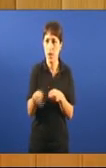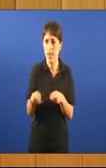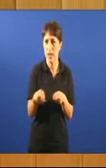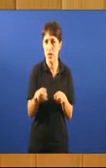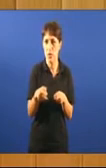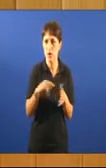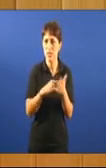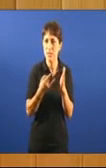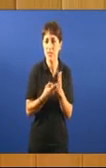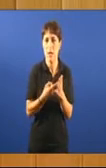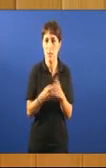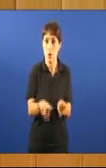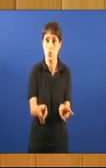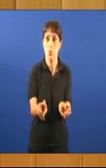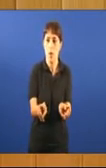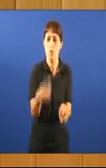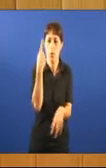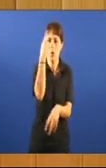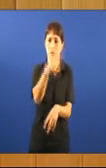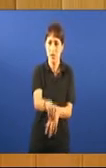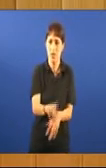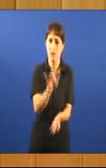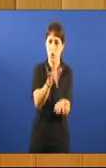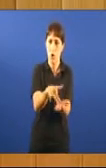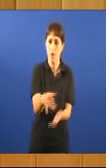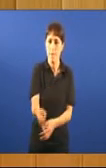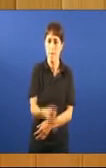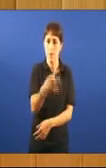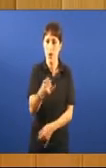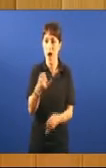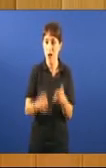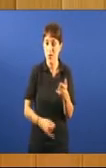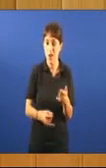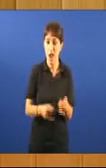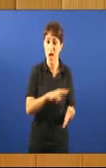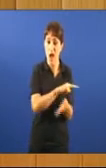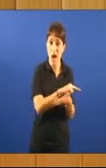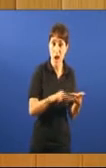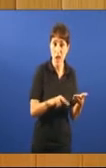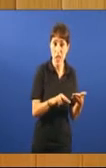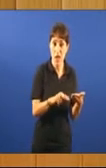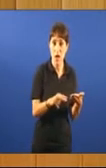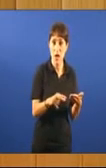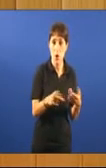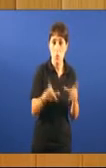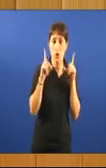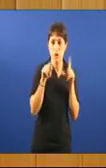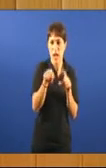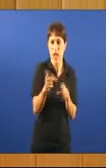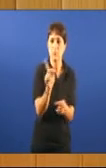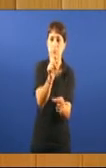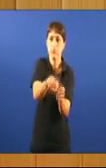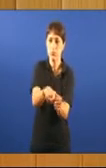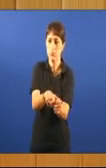fai absolutamente nada para que Galiza pinte algo nese proceso, porque está ao servicio de outros intereses, non está ao servicio